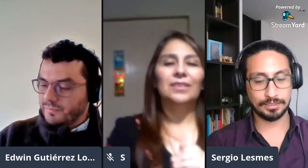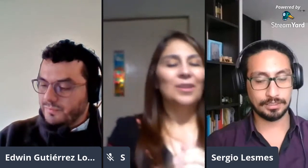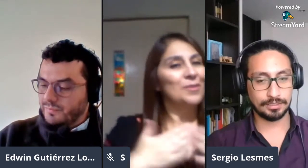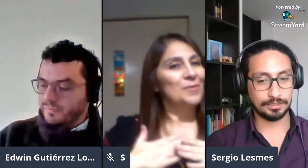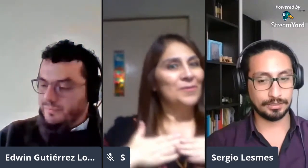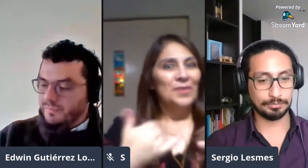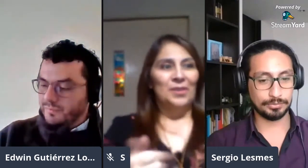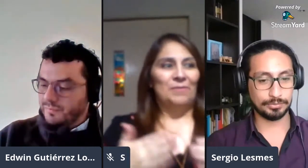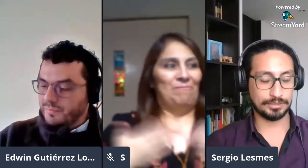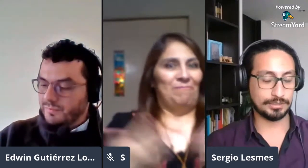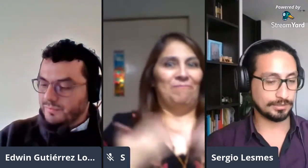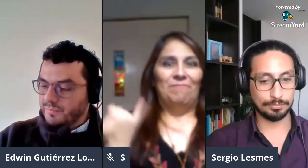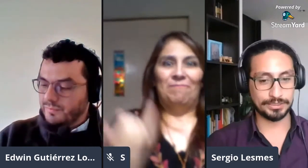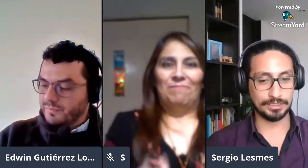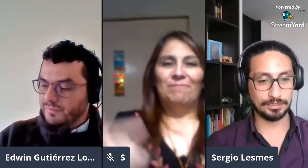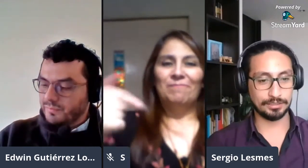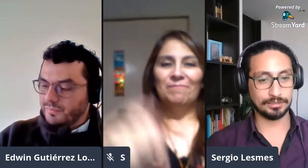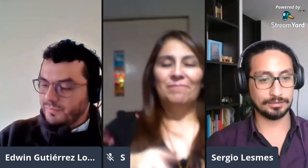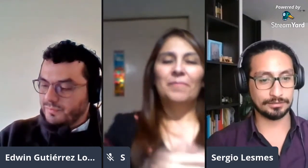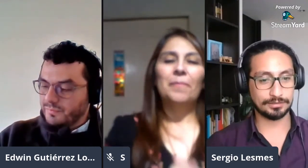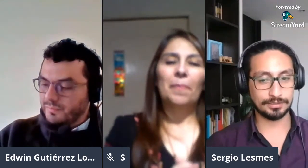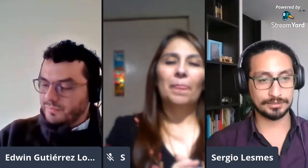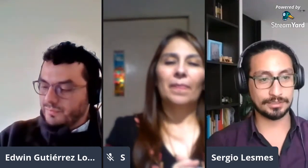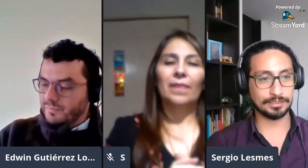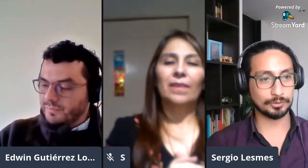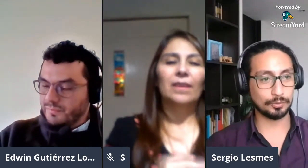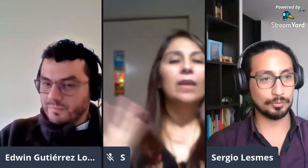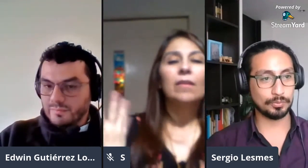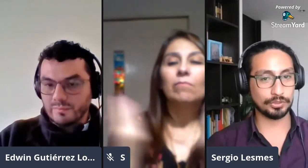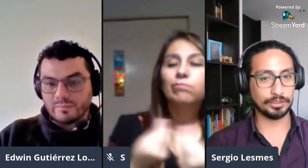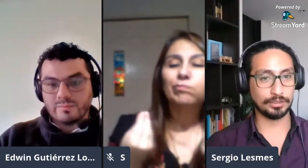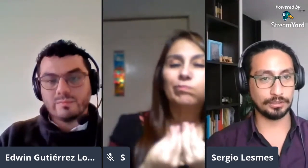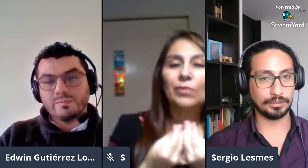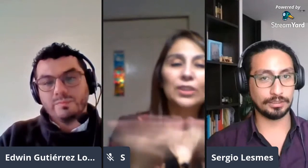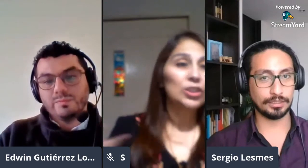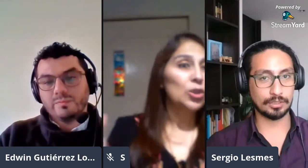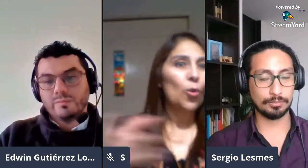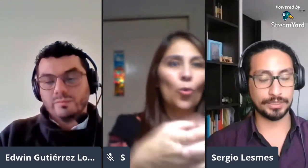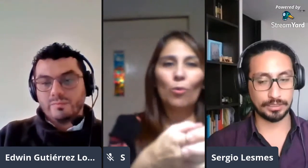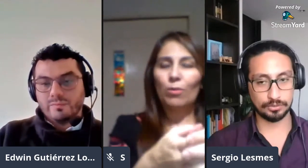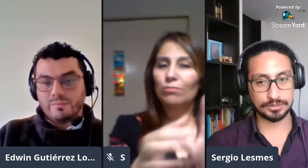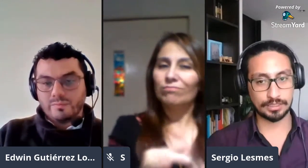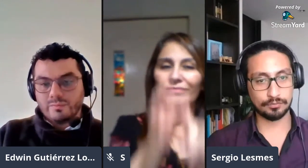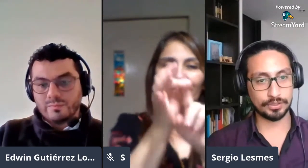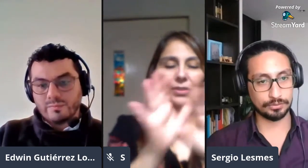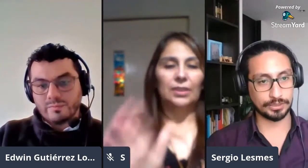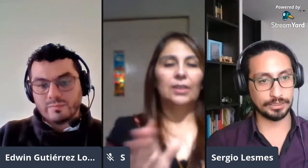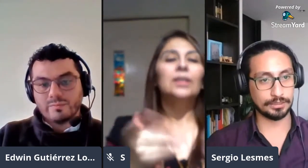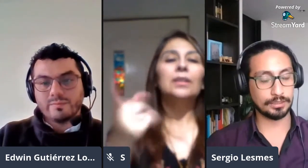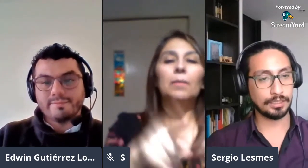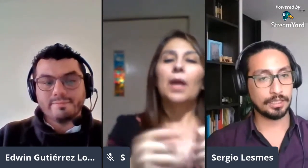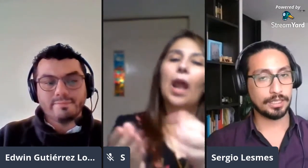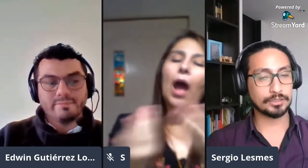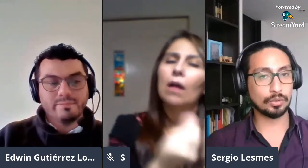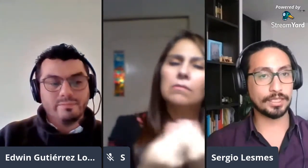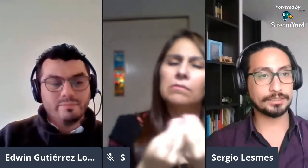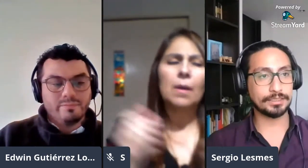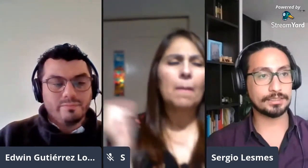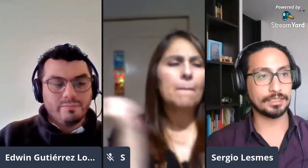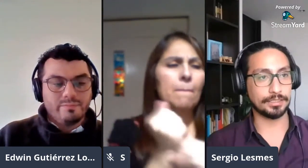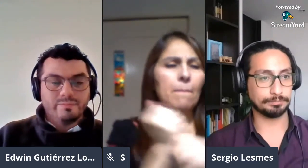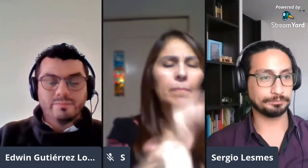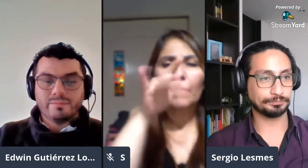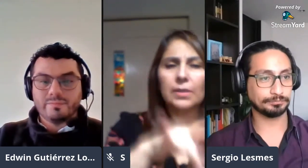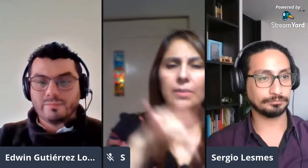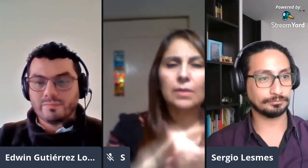aquí pues, en compañía de este selecto grupo y acompañando esta reflexión que es